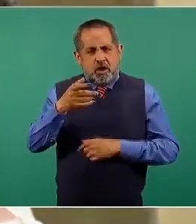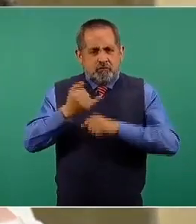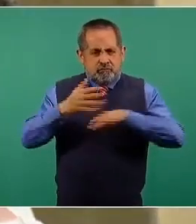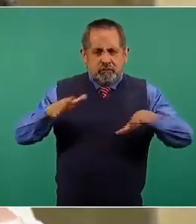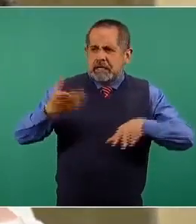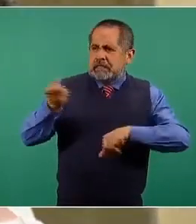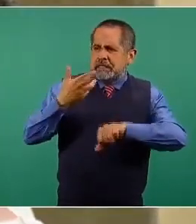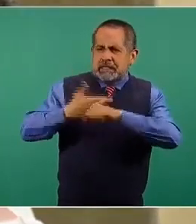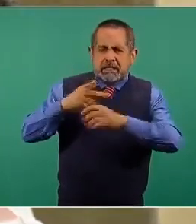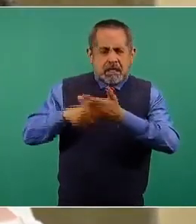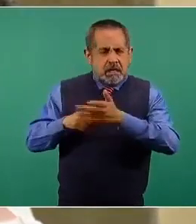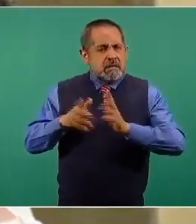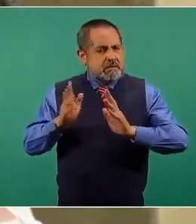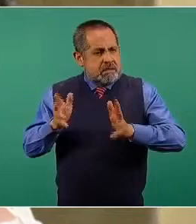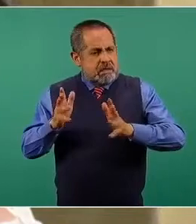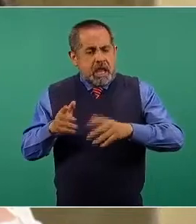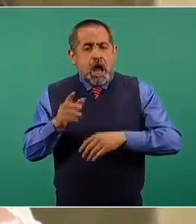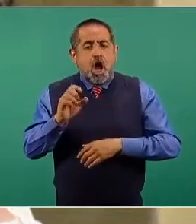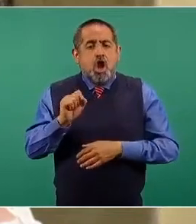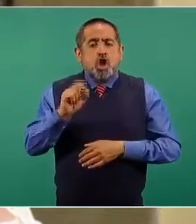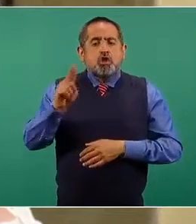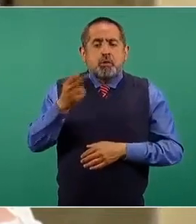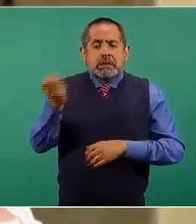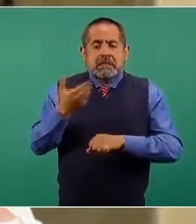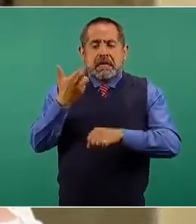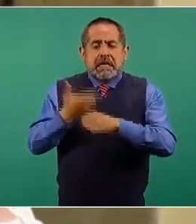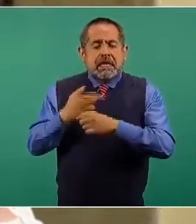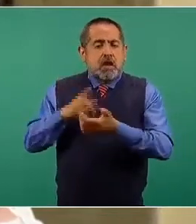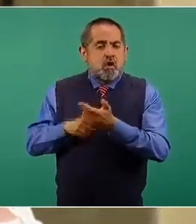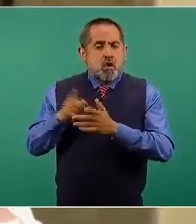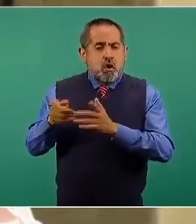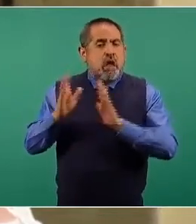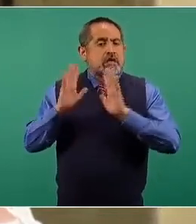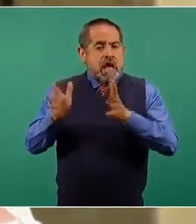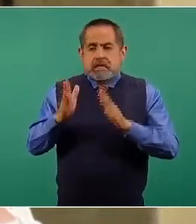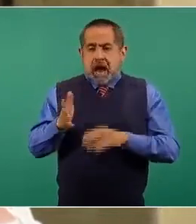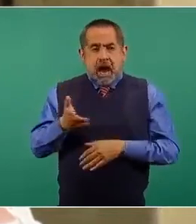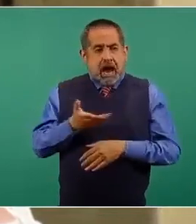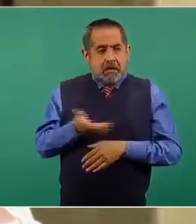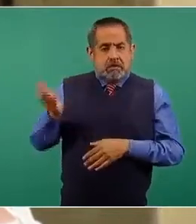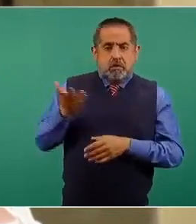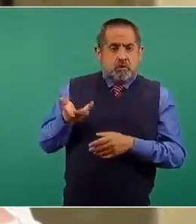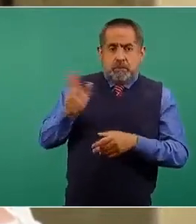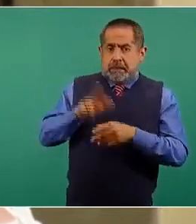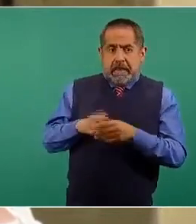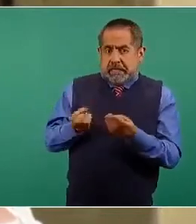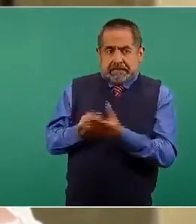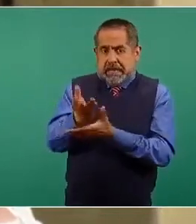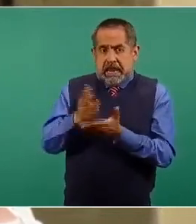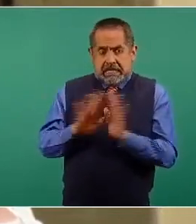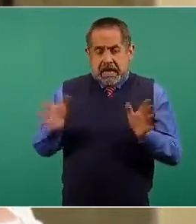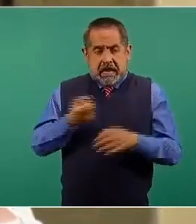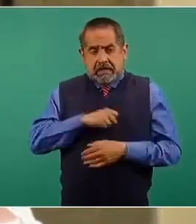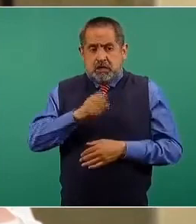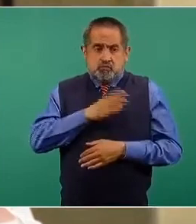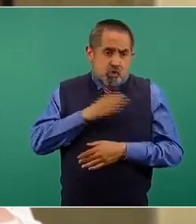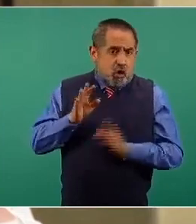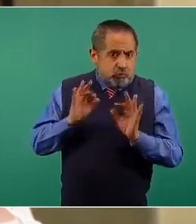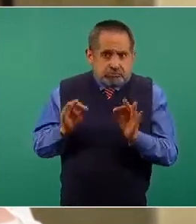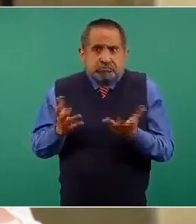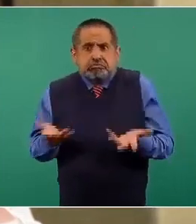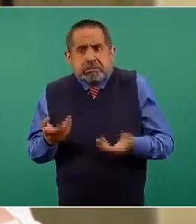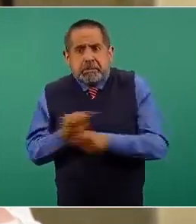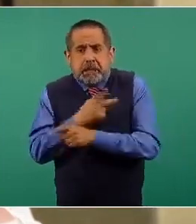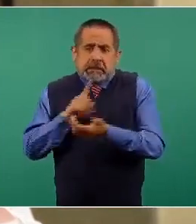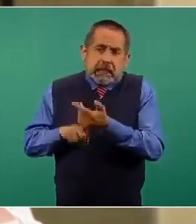informó el secretario de Salud de que ya el subsecretario Hugo López-Gatell ya había sido de alta. Queríamos saber a qué horas fue, cuál